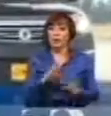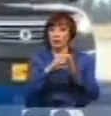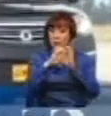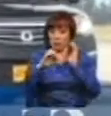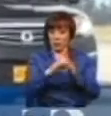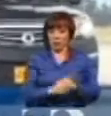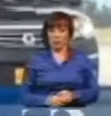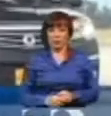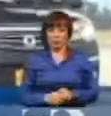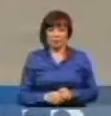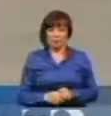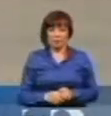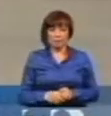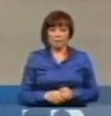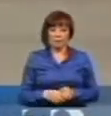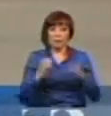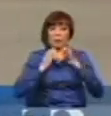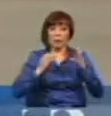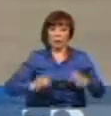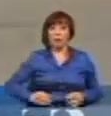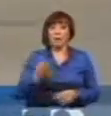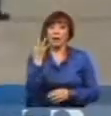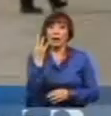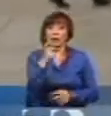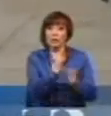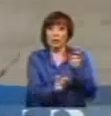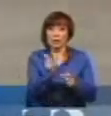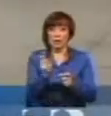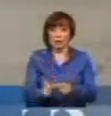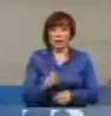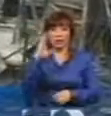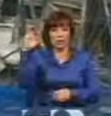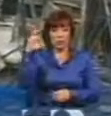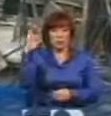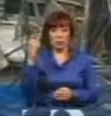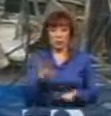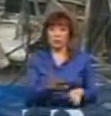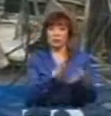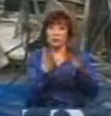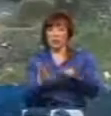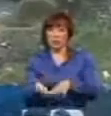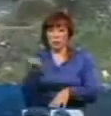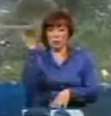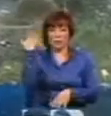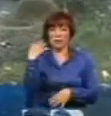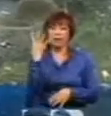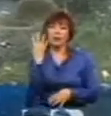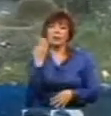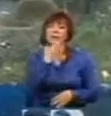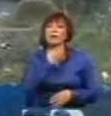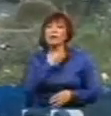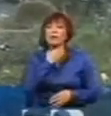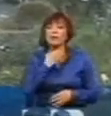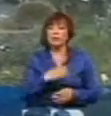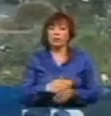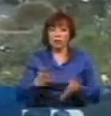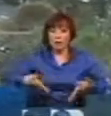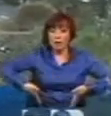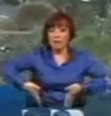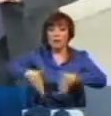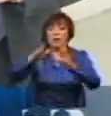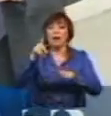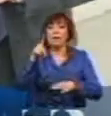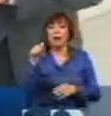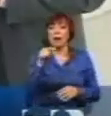Repatriados llegaron a Cali los restos de 14 ciudadanos colombianos fallecidos en el accidente de autobús el pasado 14 de agosto en la vía